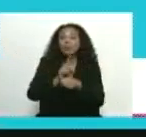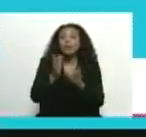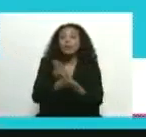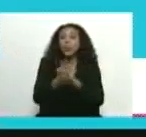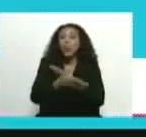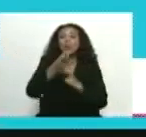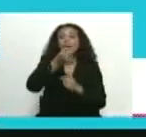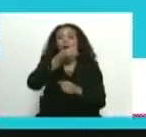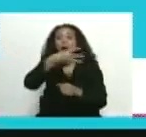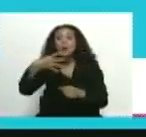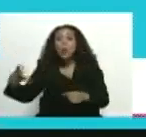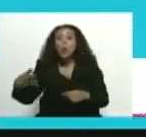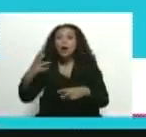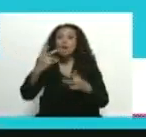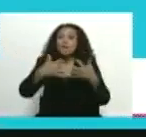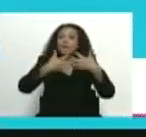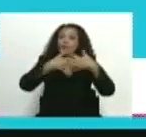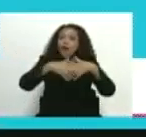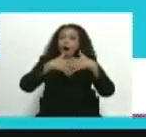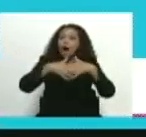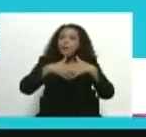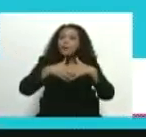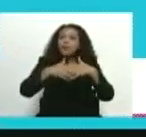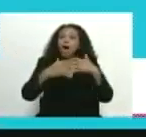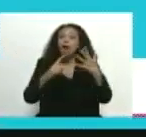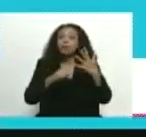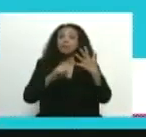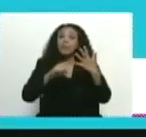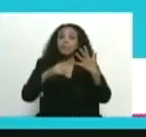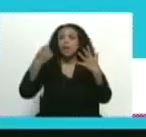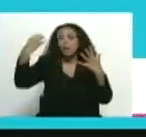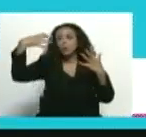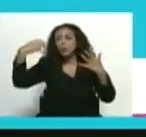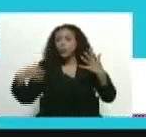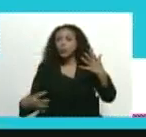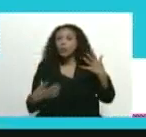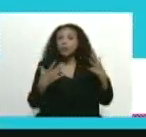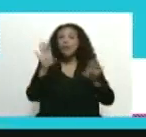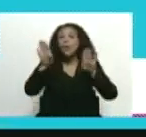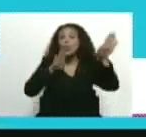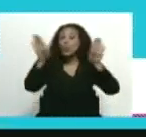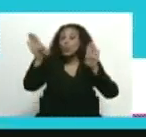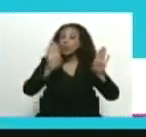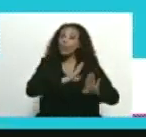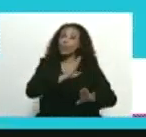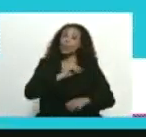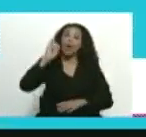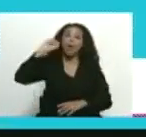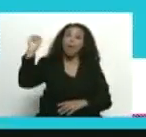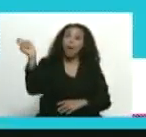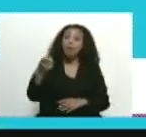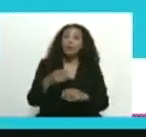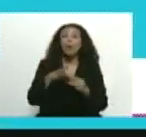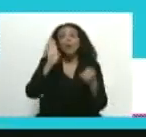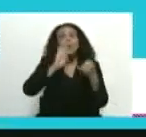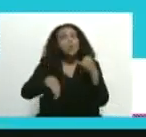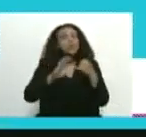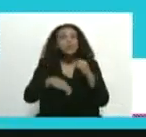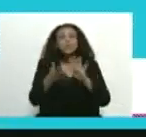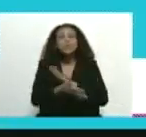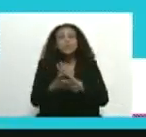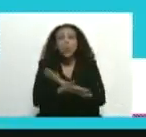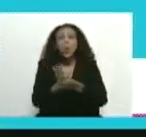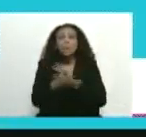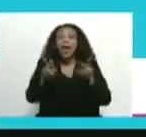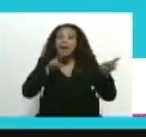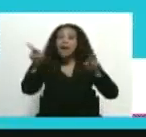de arroz, una fábrica de luminarias y software de semáforos, así como el hermoso turismo de la entidad. Finalmente, hablaremos sobre